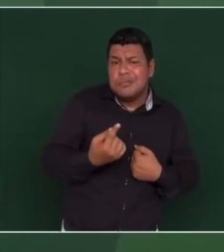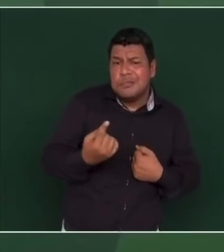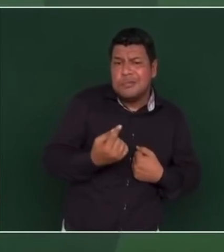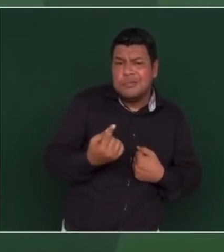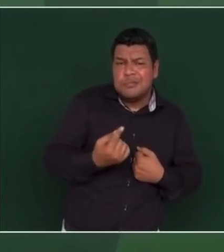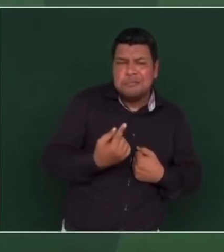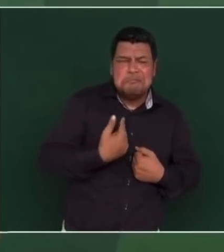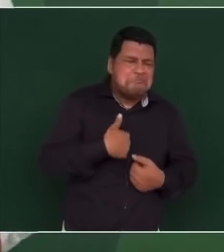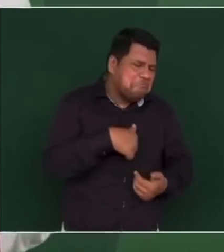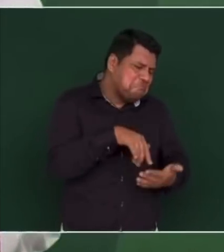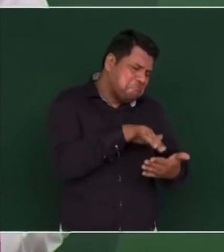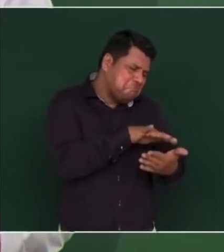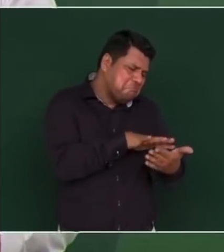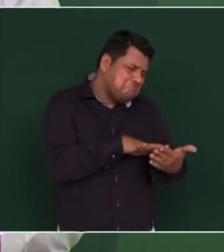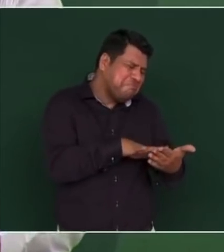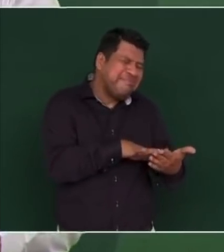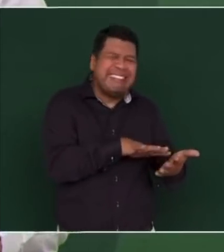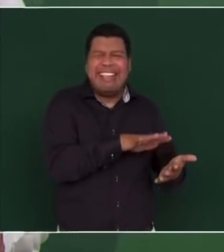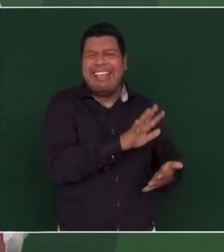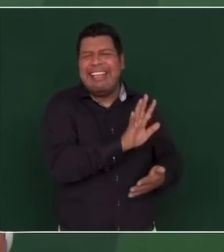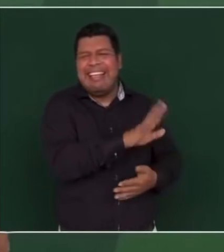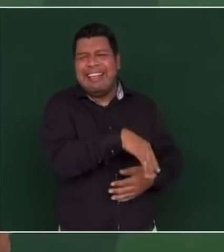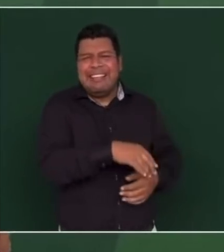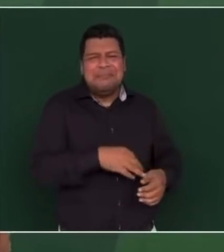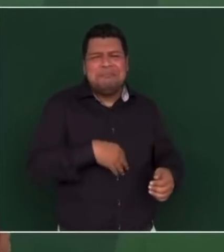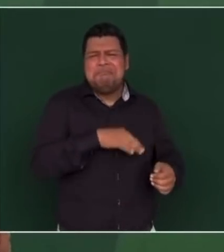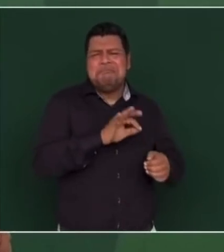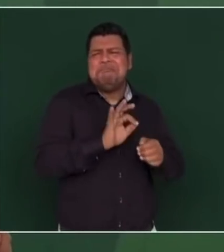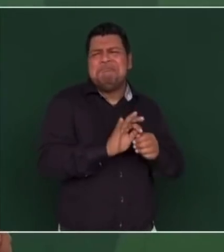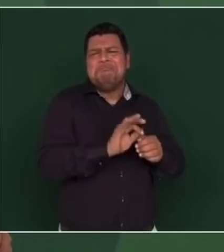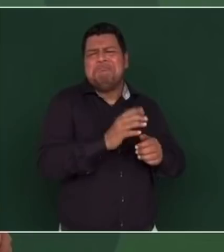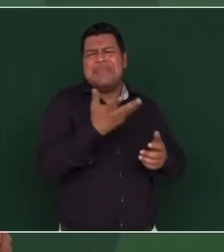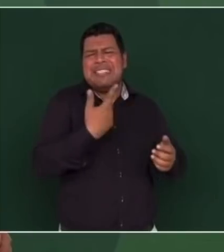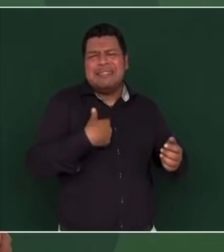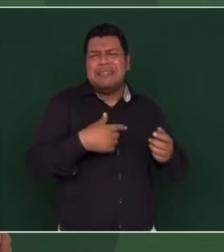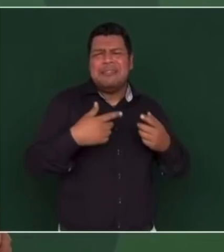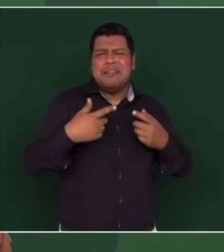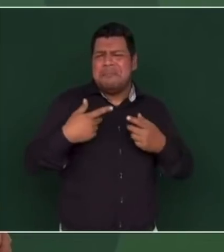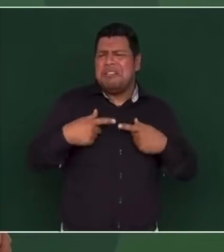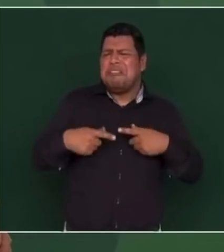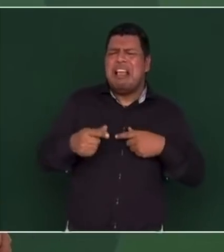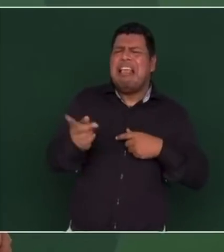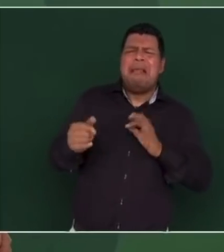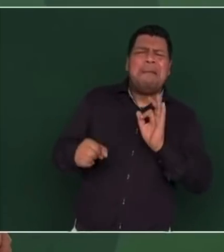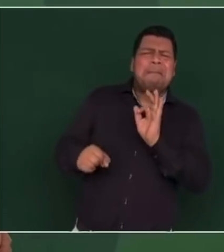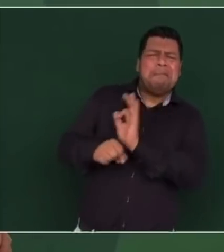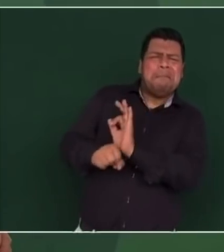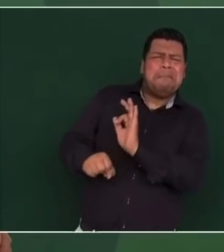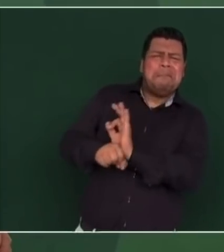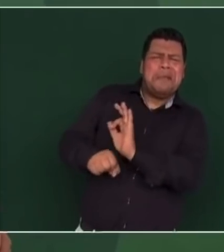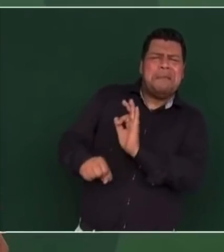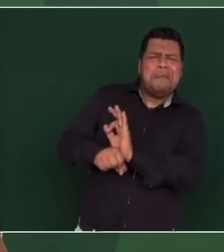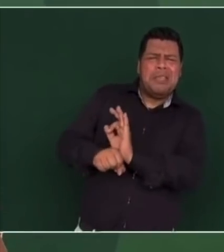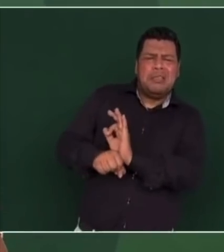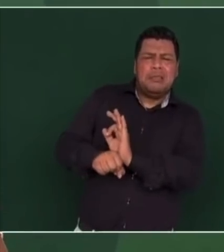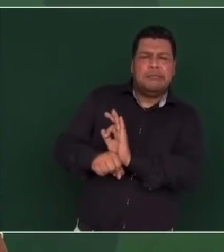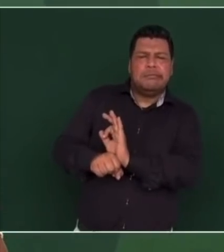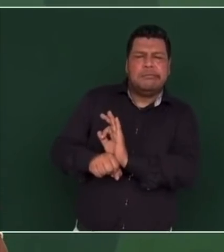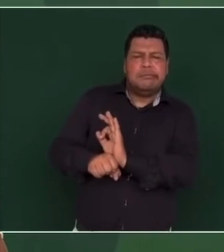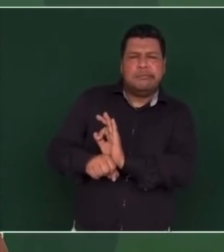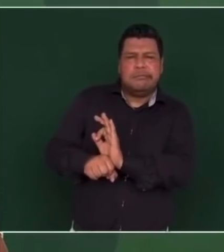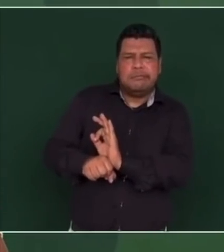podían pensar que era algo en beneficio de los trabajadores. No creo